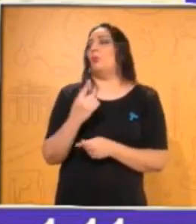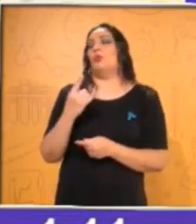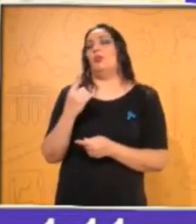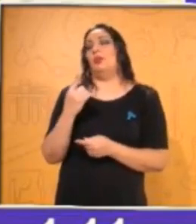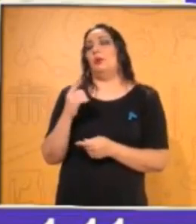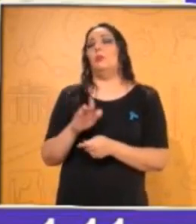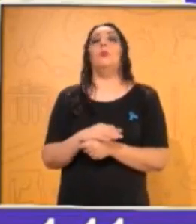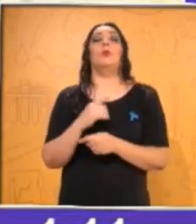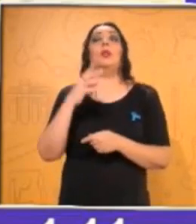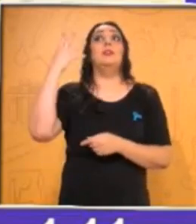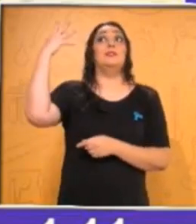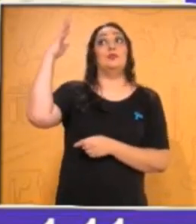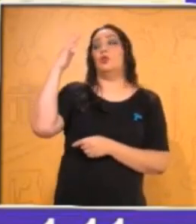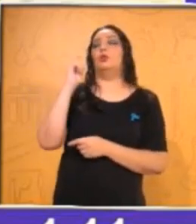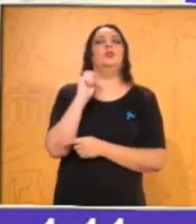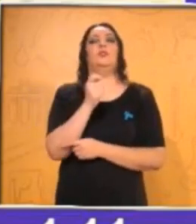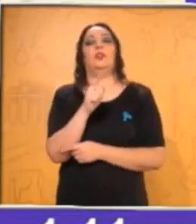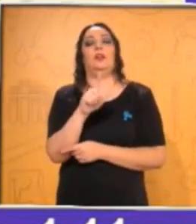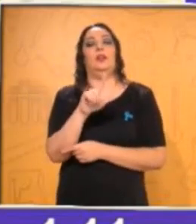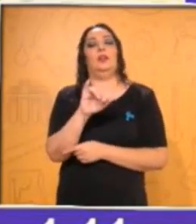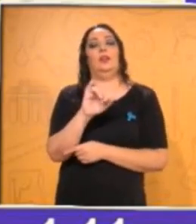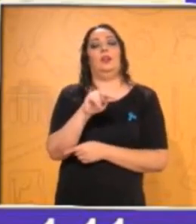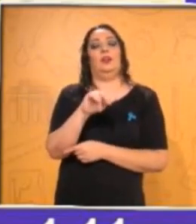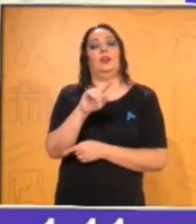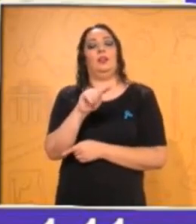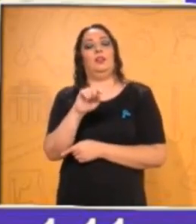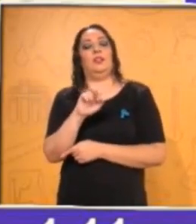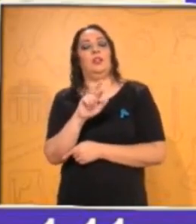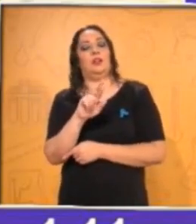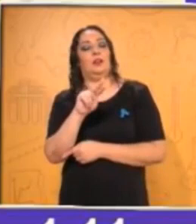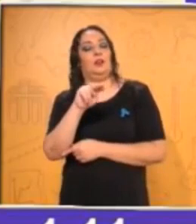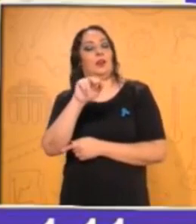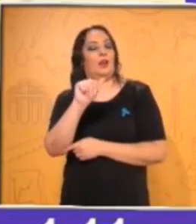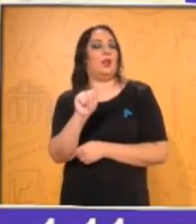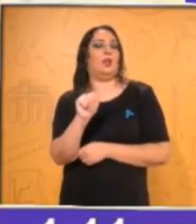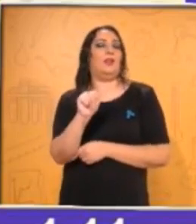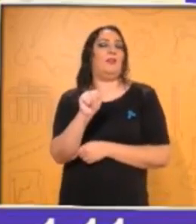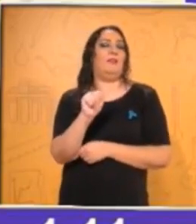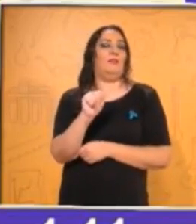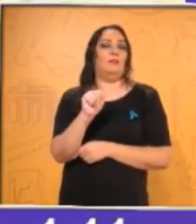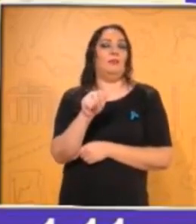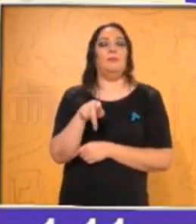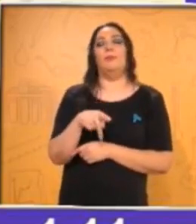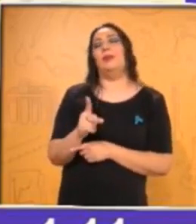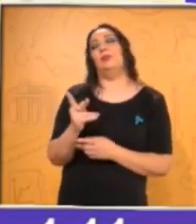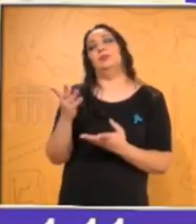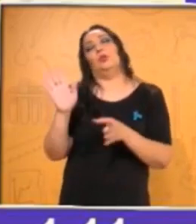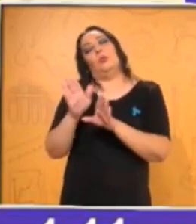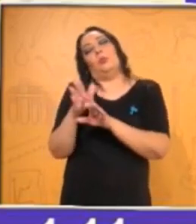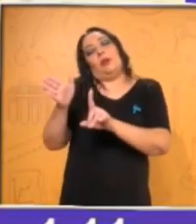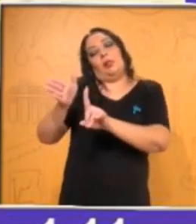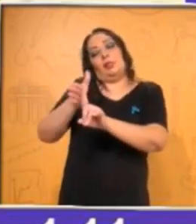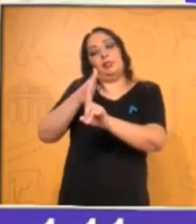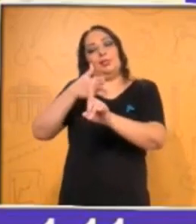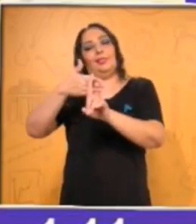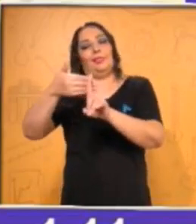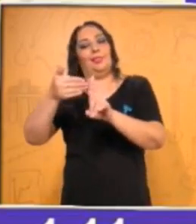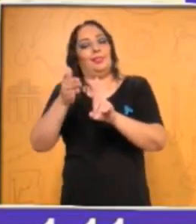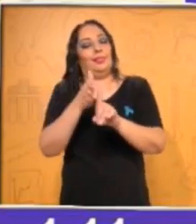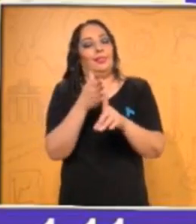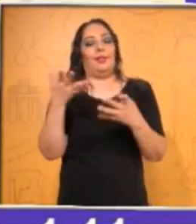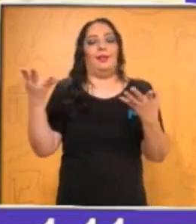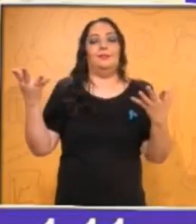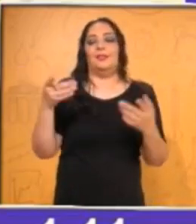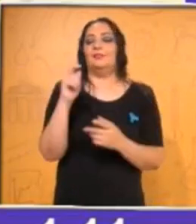linterna, ¿verdad? Así pero es para adornar y hacerlo como que escuchar más bonito, ¿verdad? Entonces, darle un